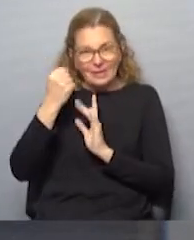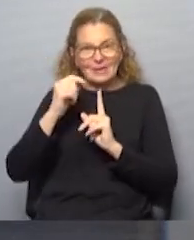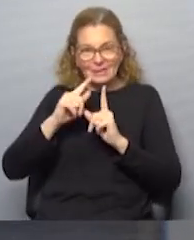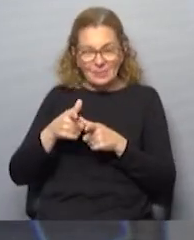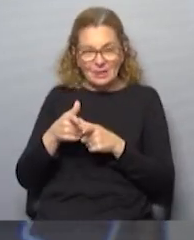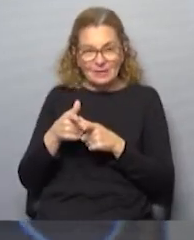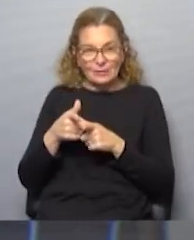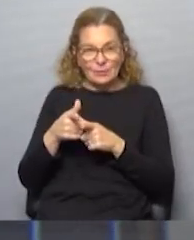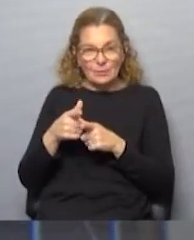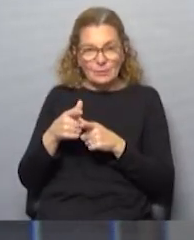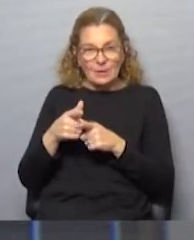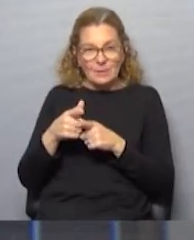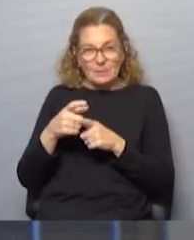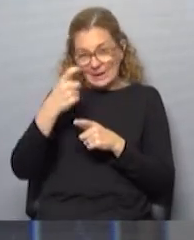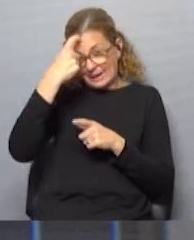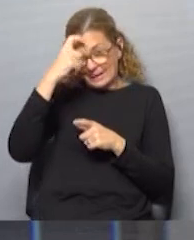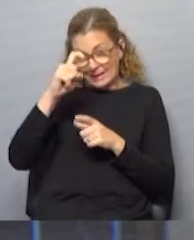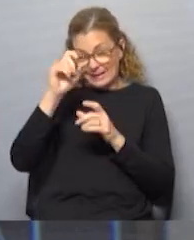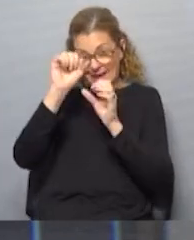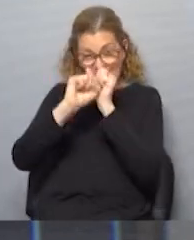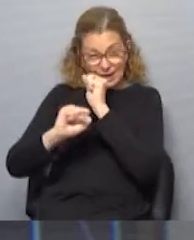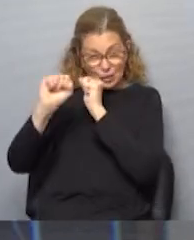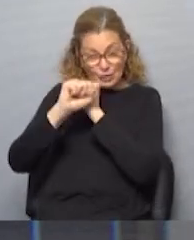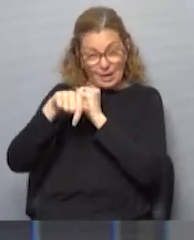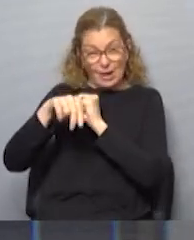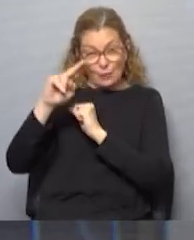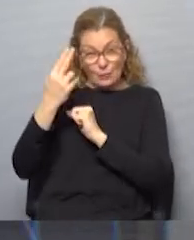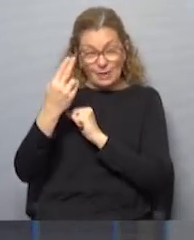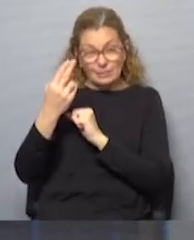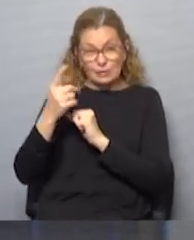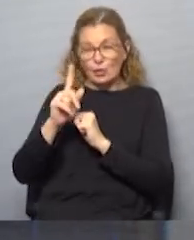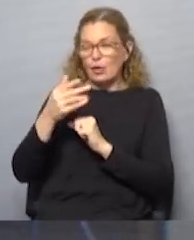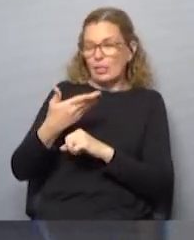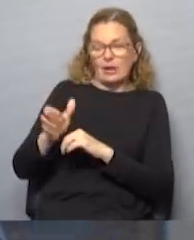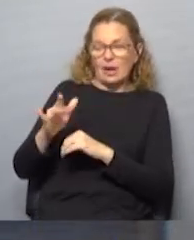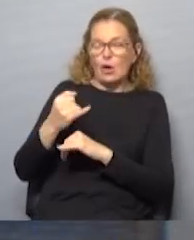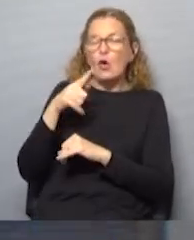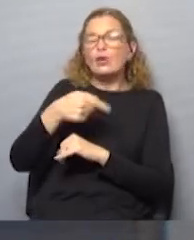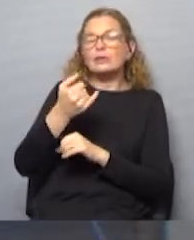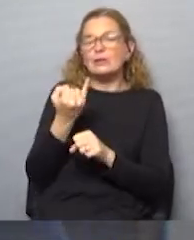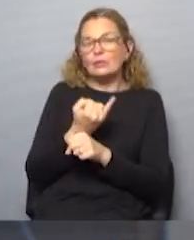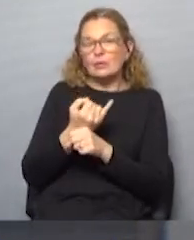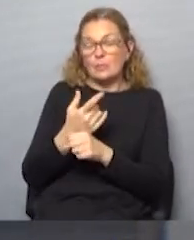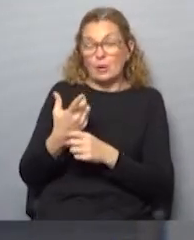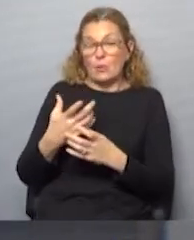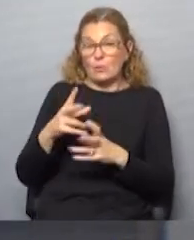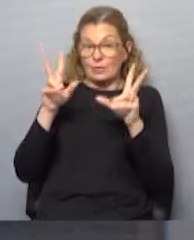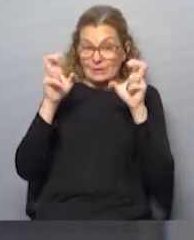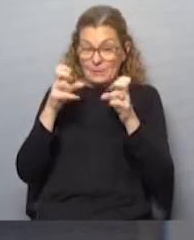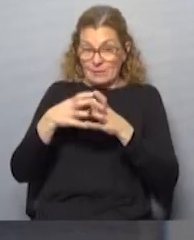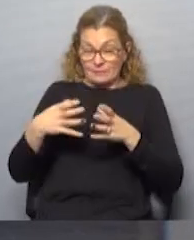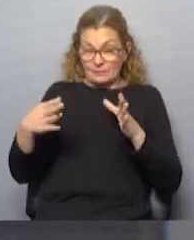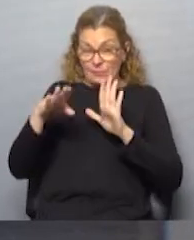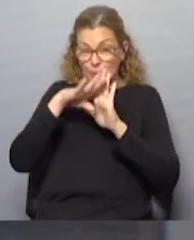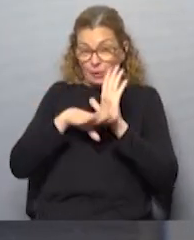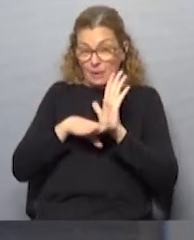el corazón de la ciencia tecnología de nuestro país sin desmerecer otros institutos por un tema de volumen el programa dedicación